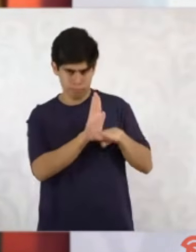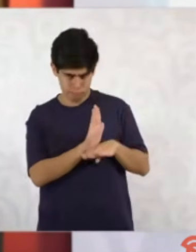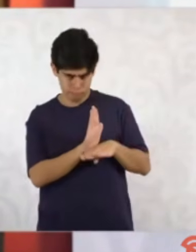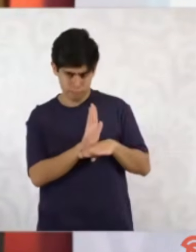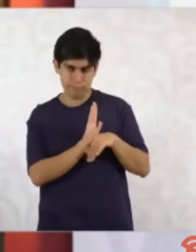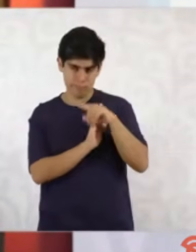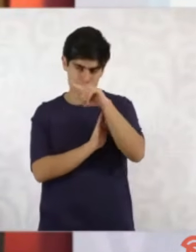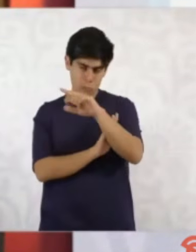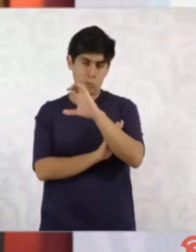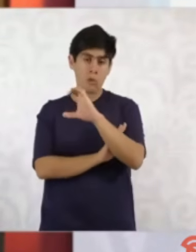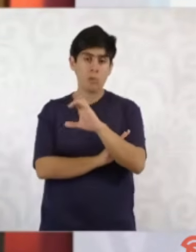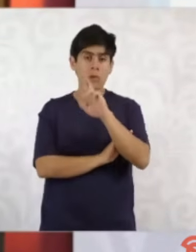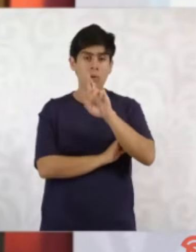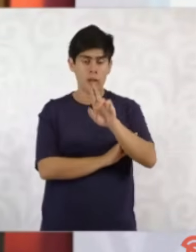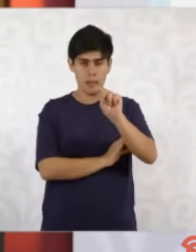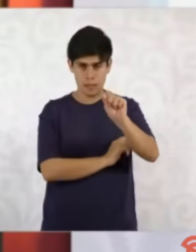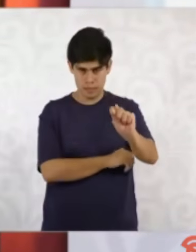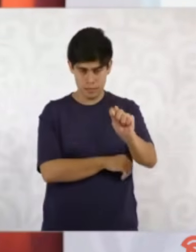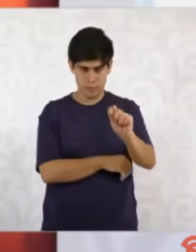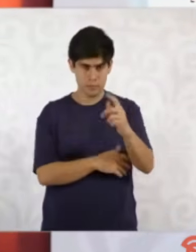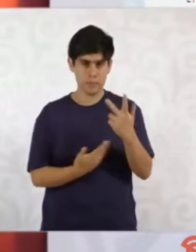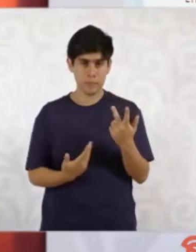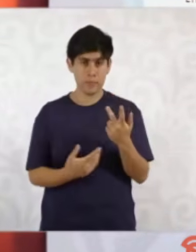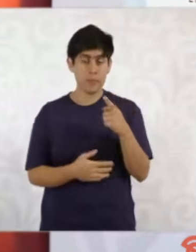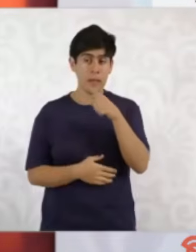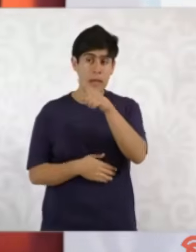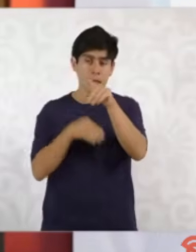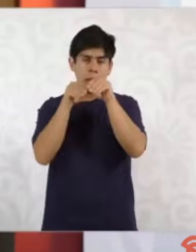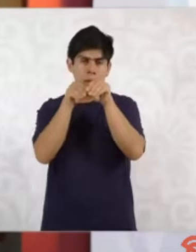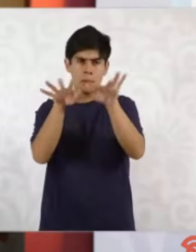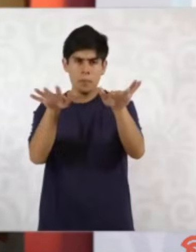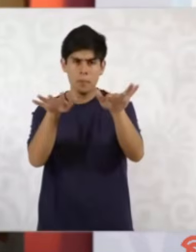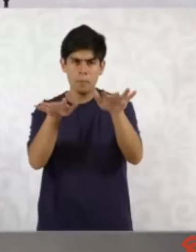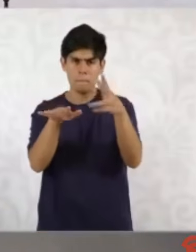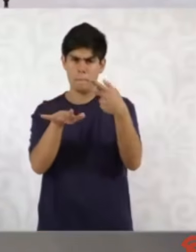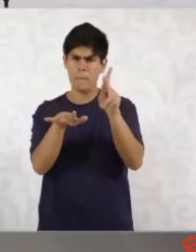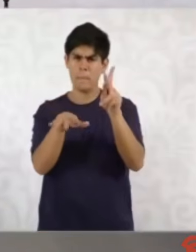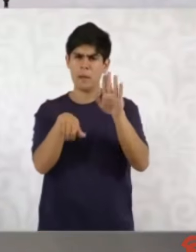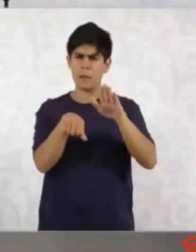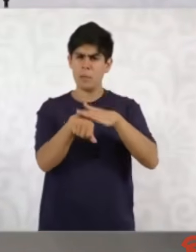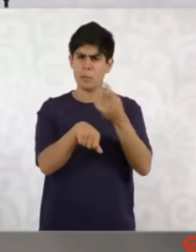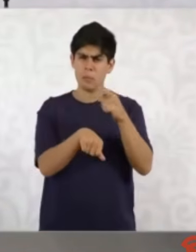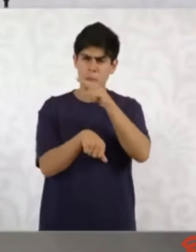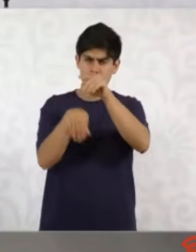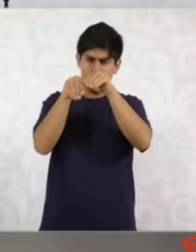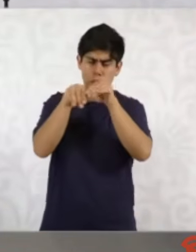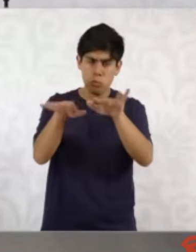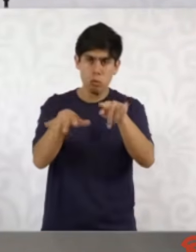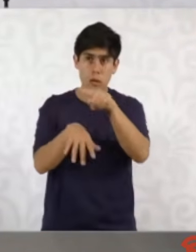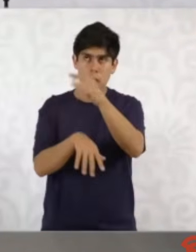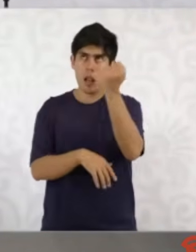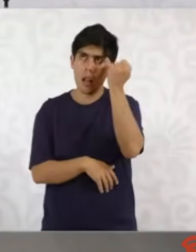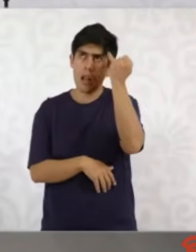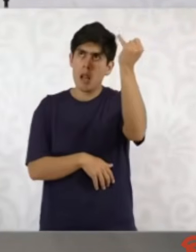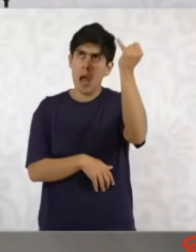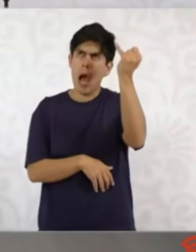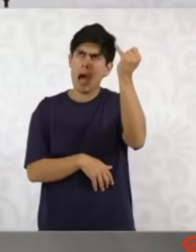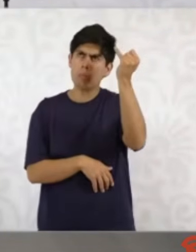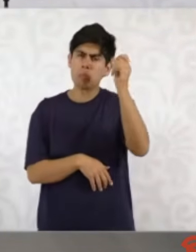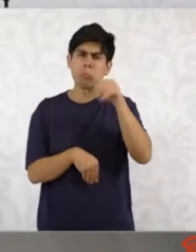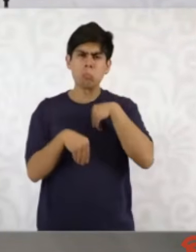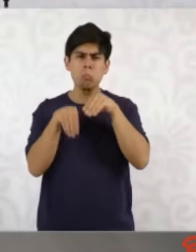de Telecomunicaciones y no las emitió porque se le ocurrió emitirlos, ni como